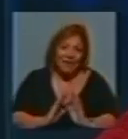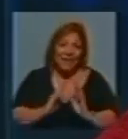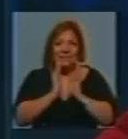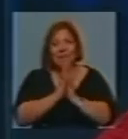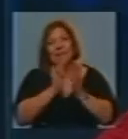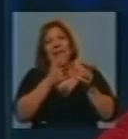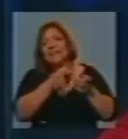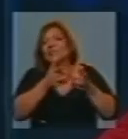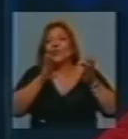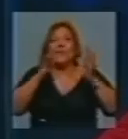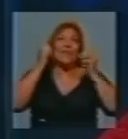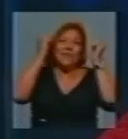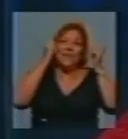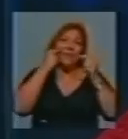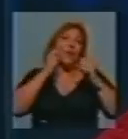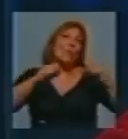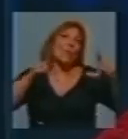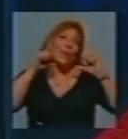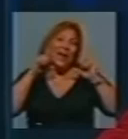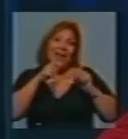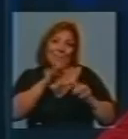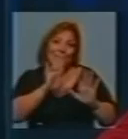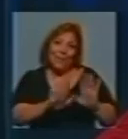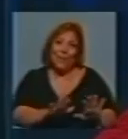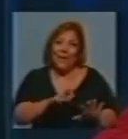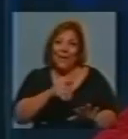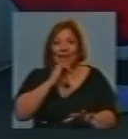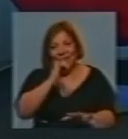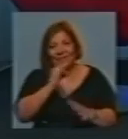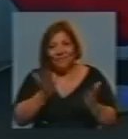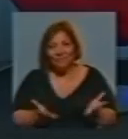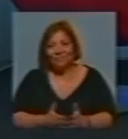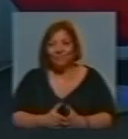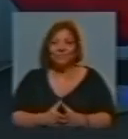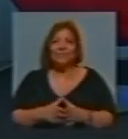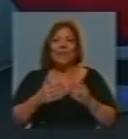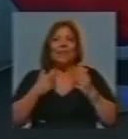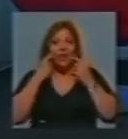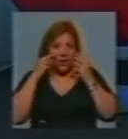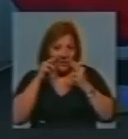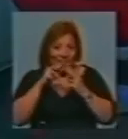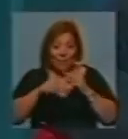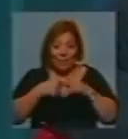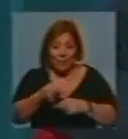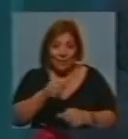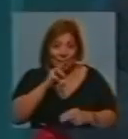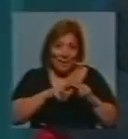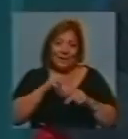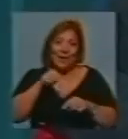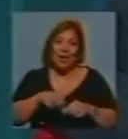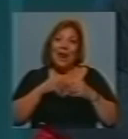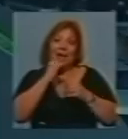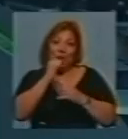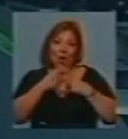sui generis también y muy folclórico de Venezuela que nos podrás narrar seguramente desde Gracias, aquí. Susana. Nos Gracias, veremos el próximo martes. Andrea, con más